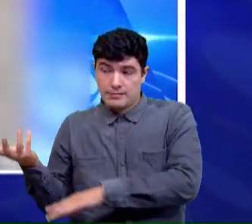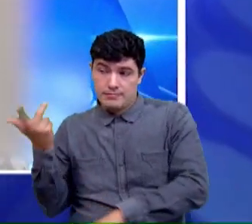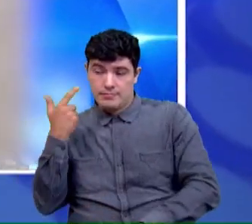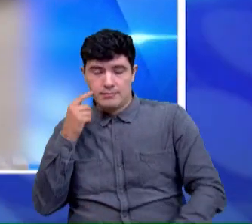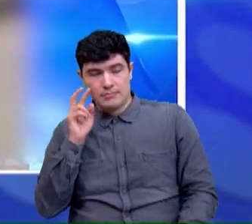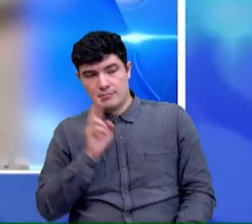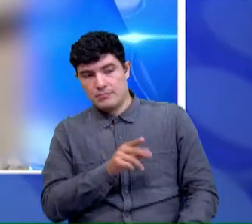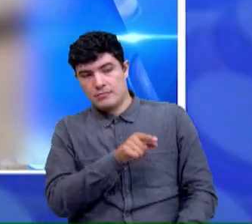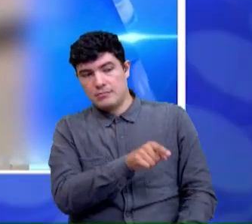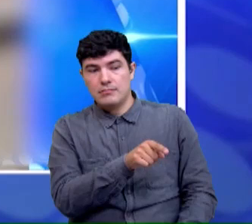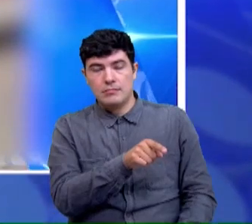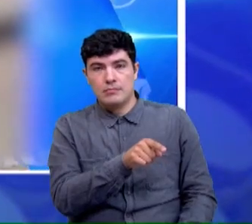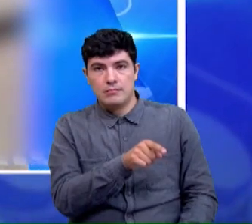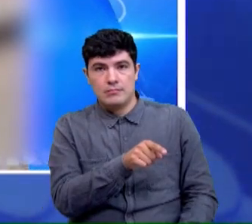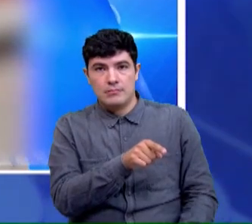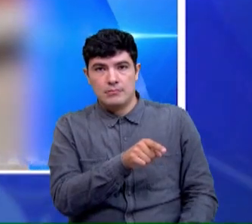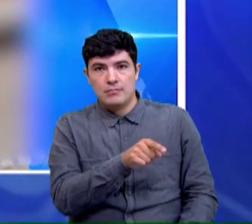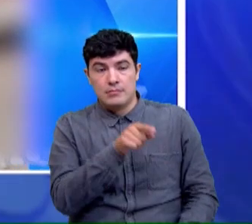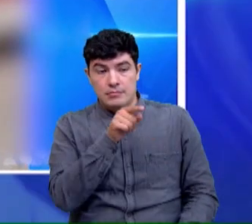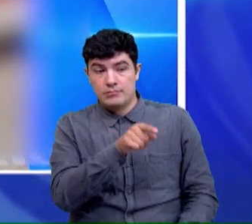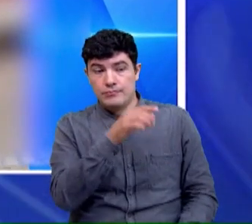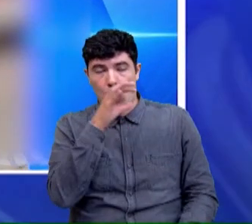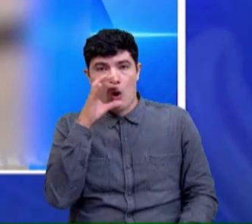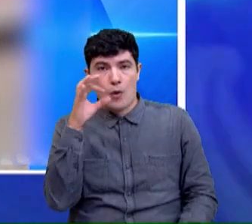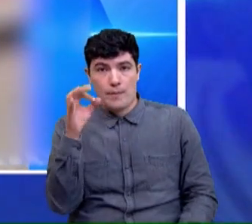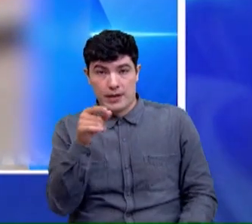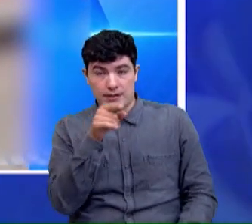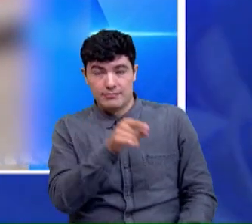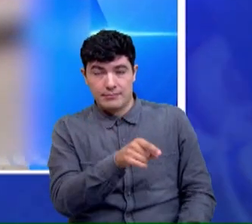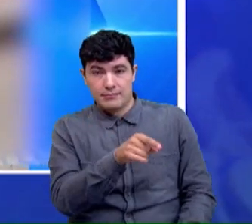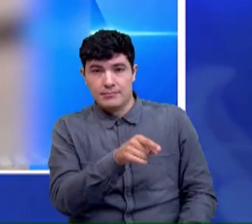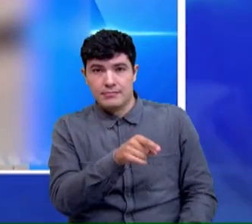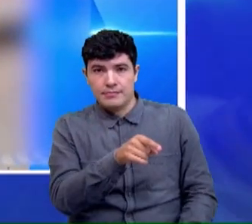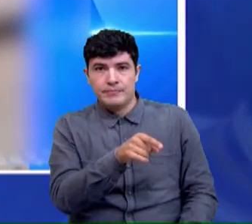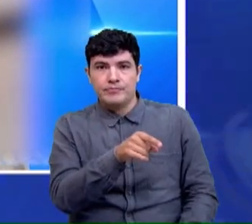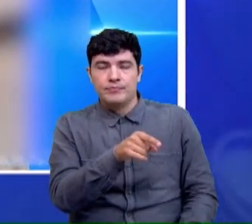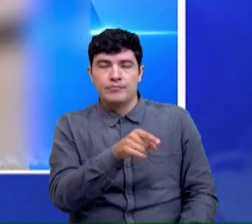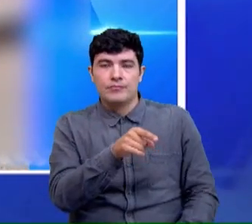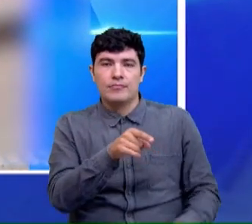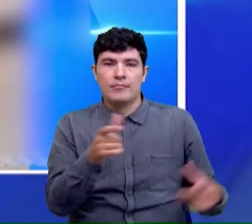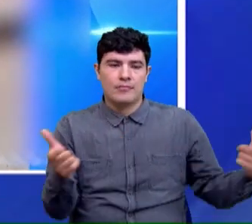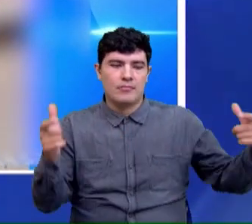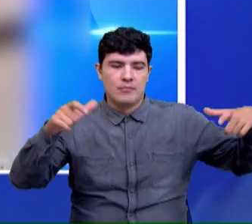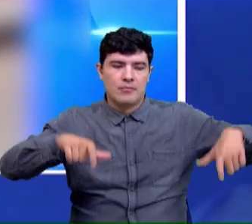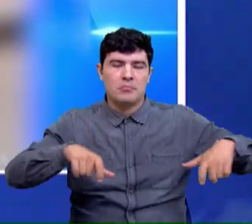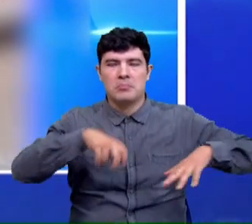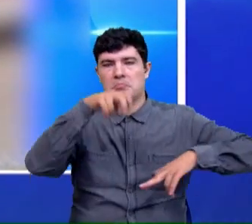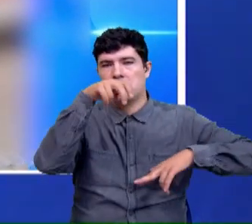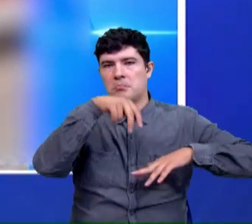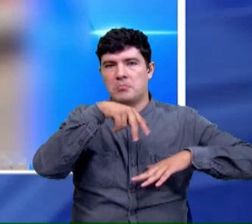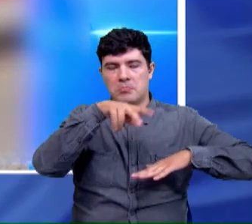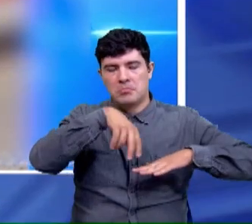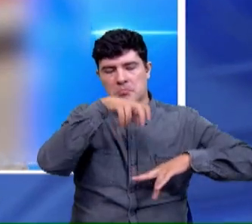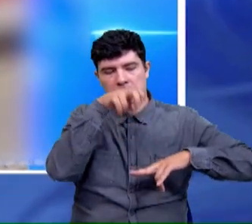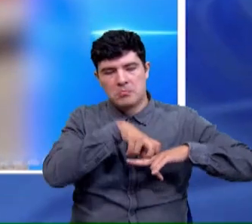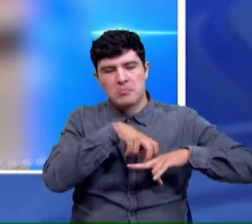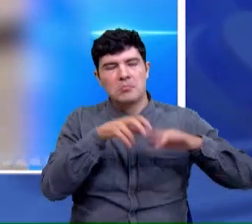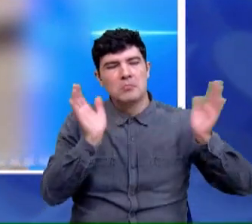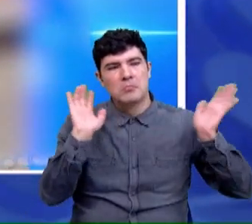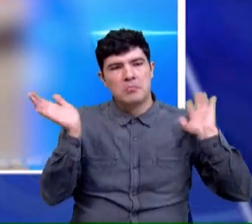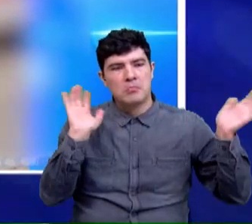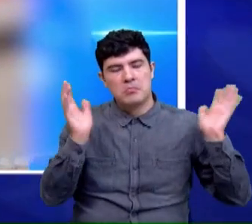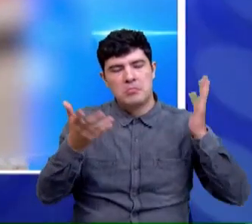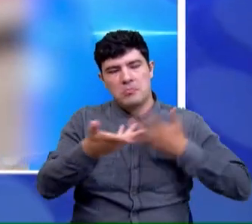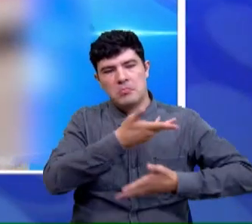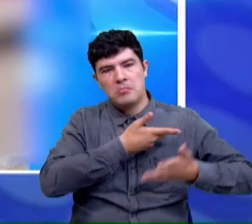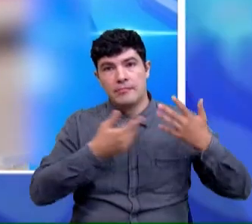la Policía Metropolitana de Cúcuta, el sujeto se encontraba en una de las canchas de ese sector de la ciudad cuando fue